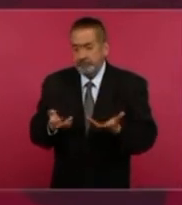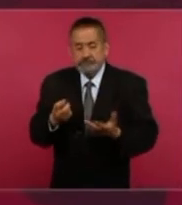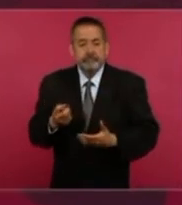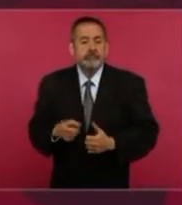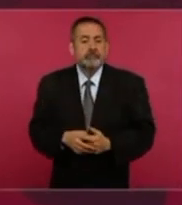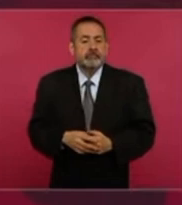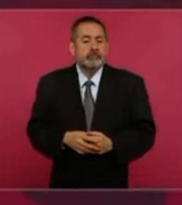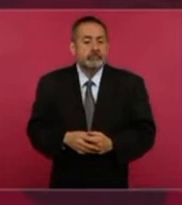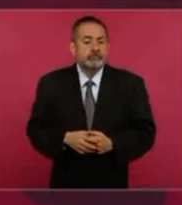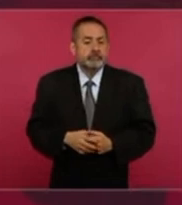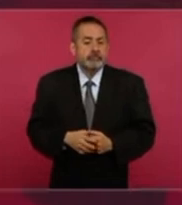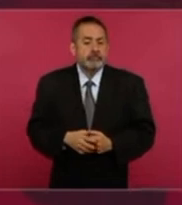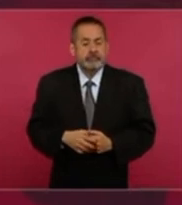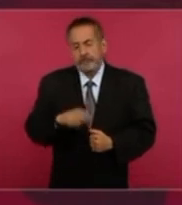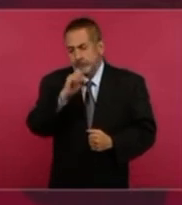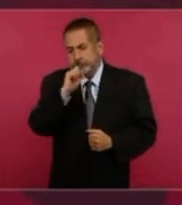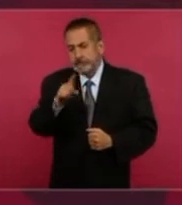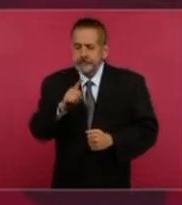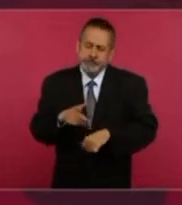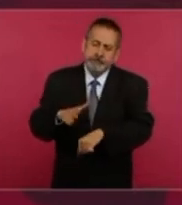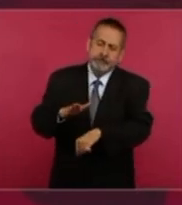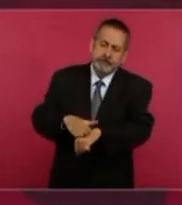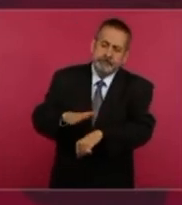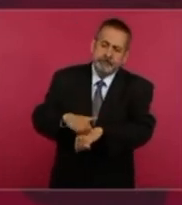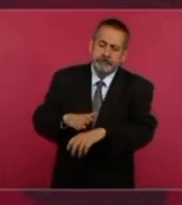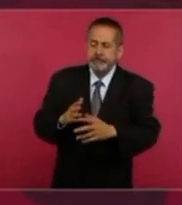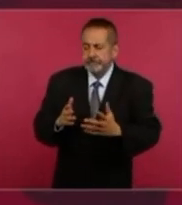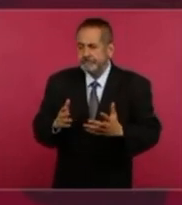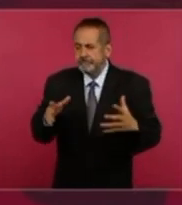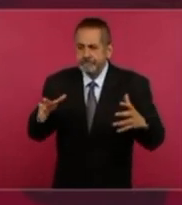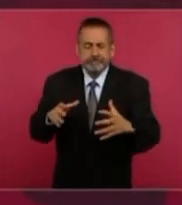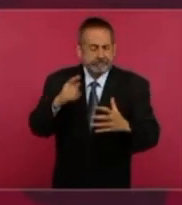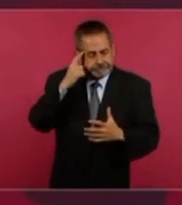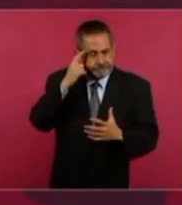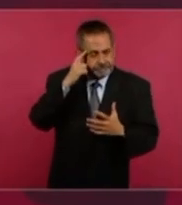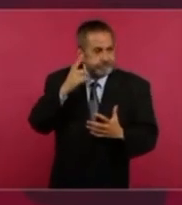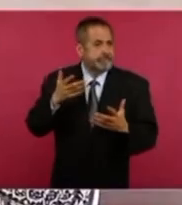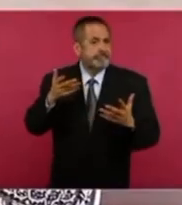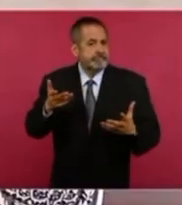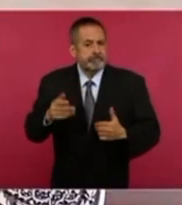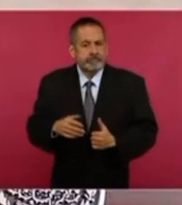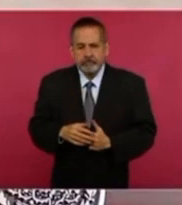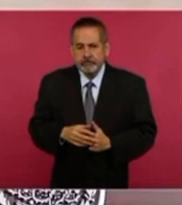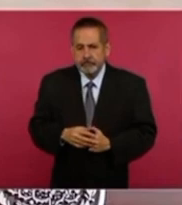es también pues un llamado a que